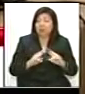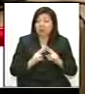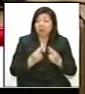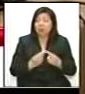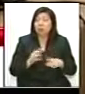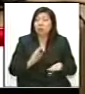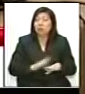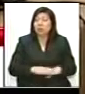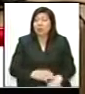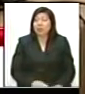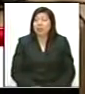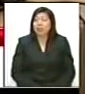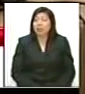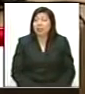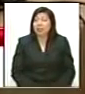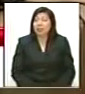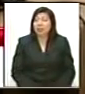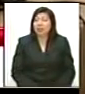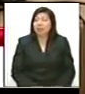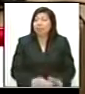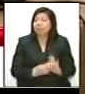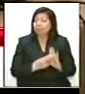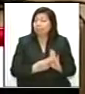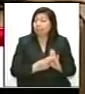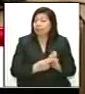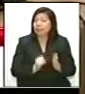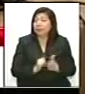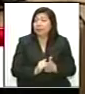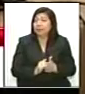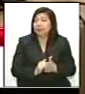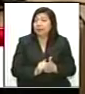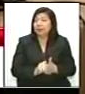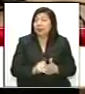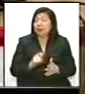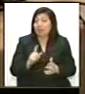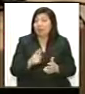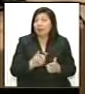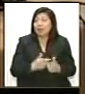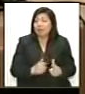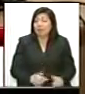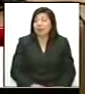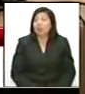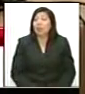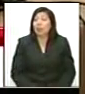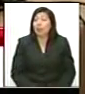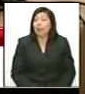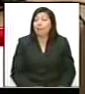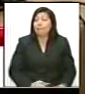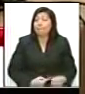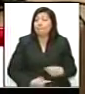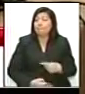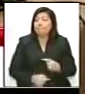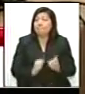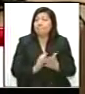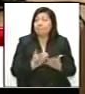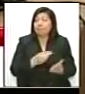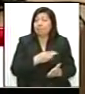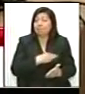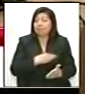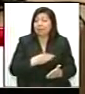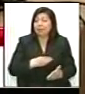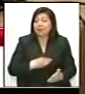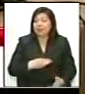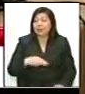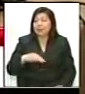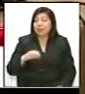sobre todo, mi representación que ostento en la región La Libertad, me trae para dar un saludo al señor ministro